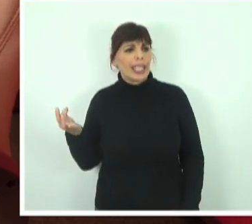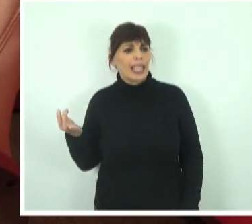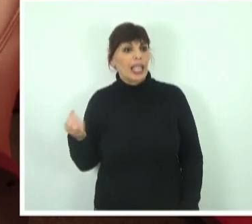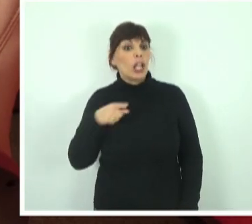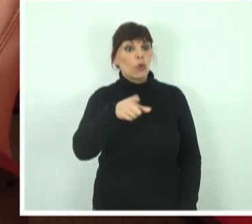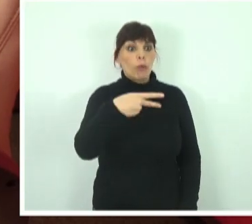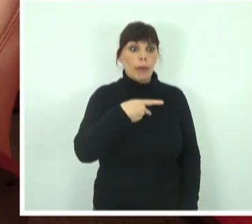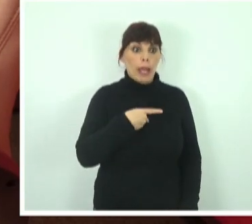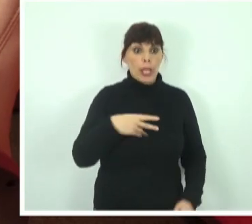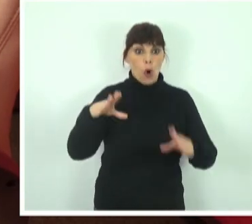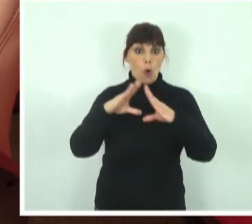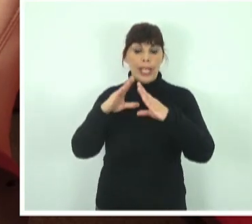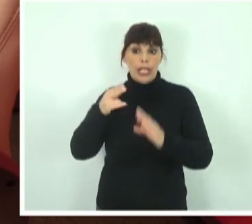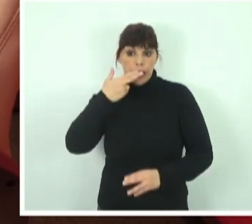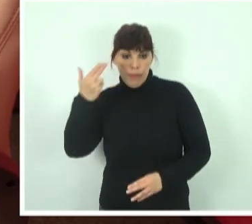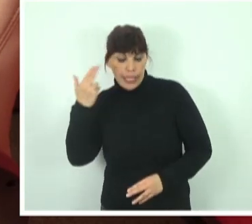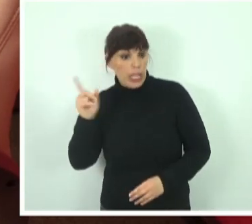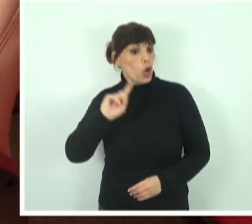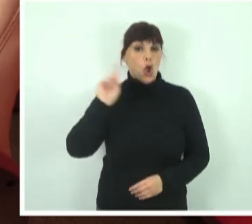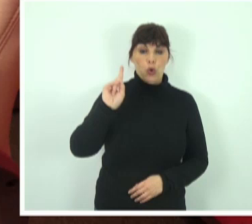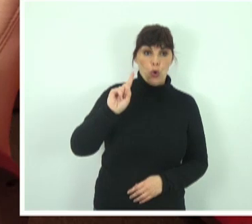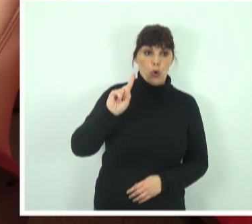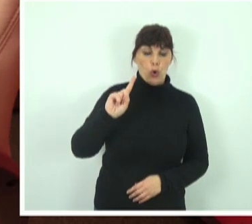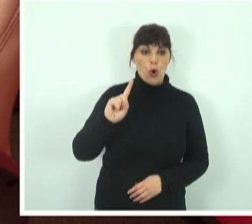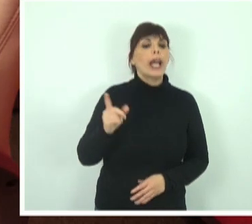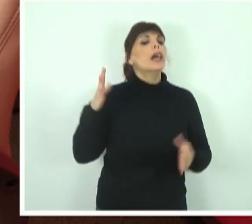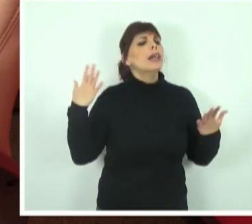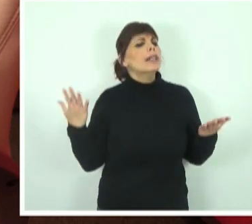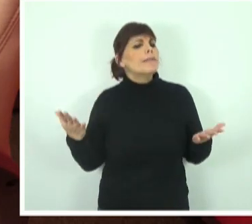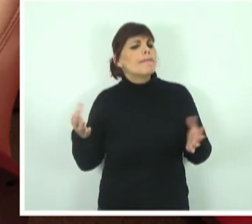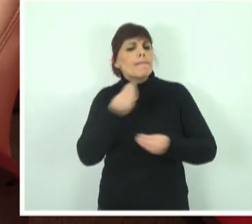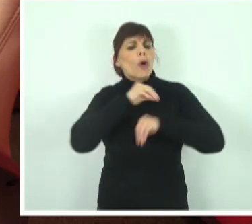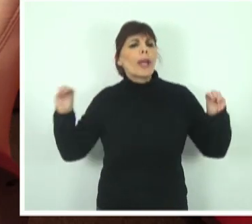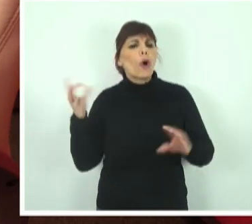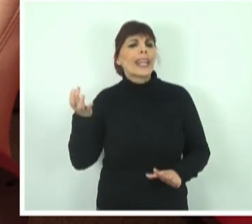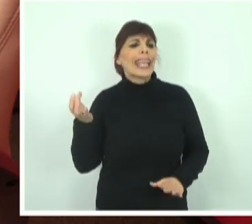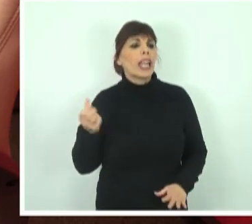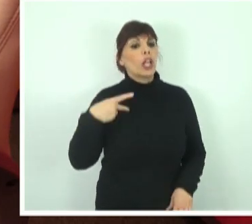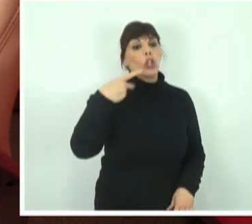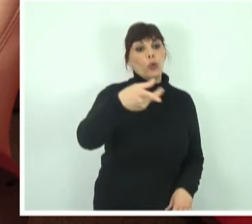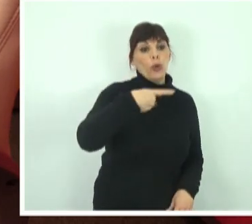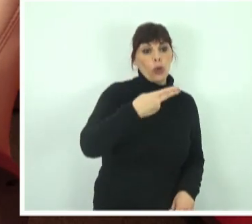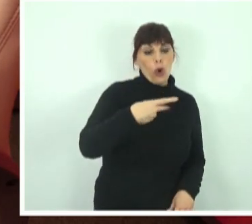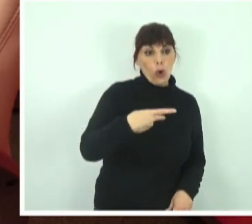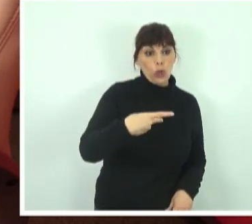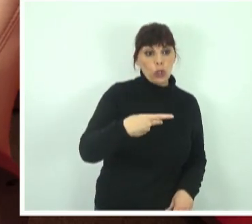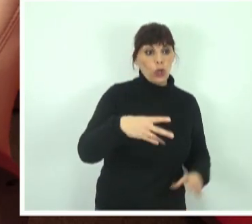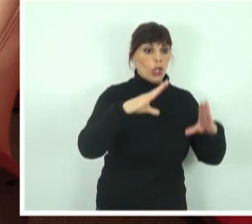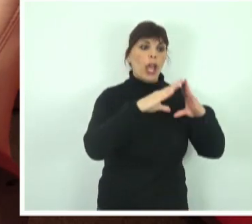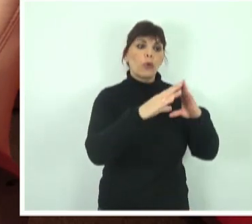iglesia, sino estar plantados en una iglesia. como dice Salmo